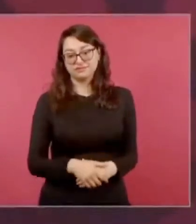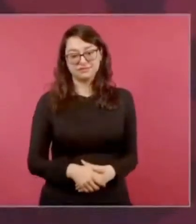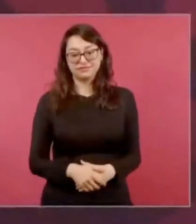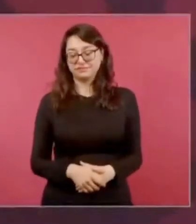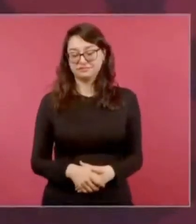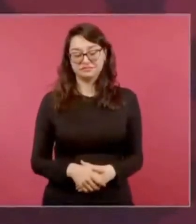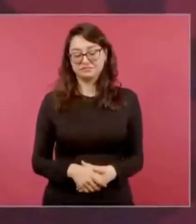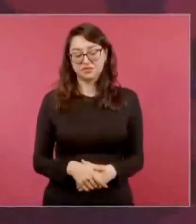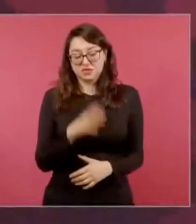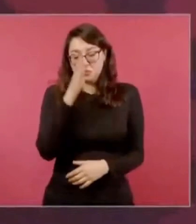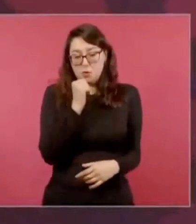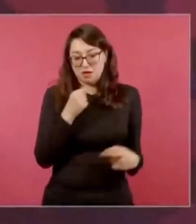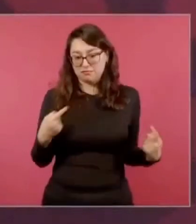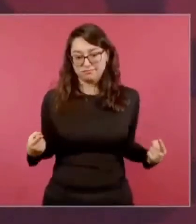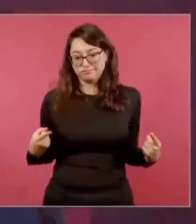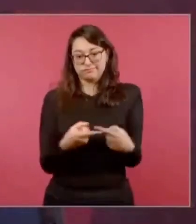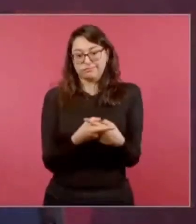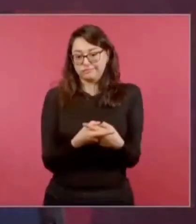contradictorio.